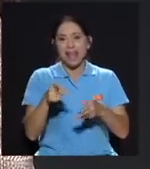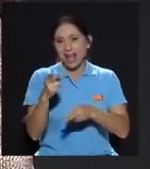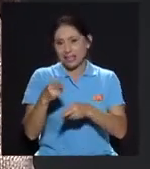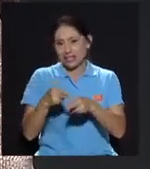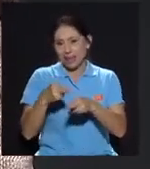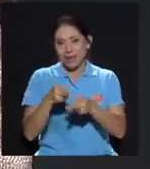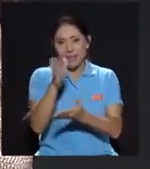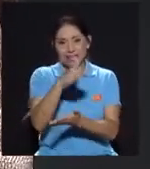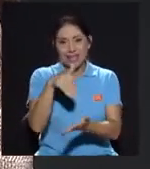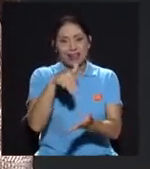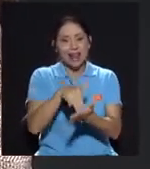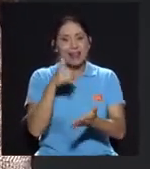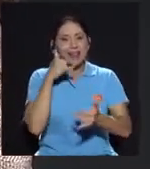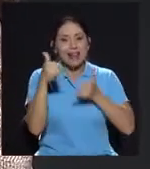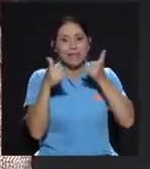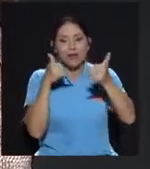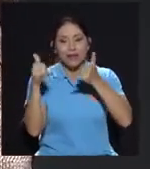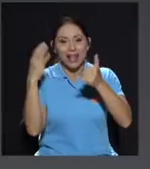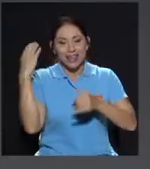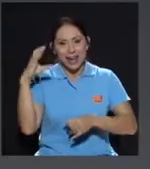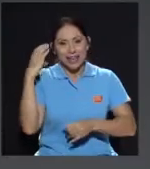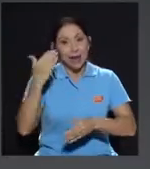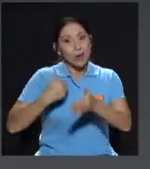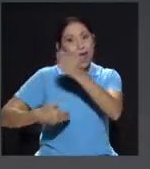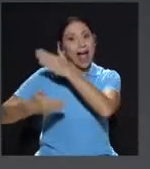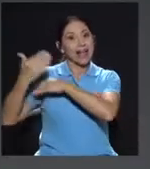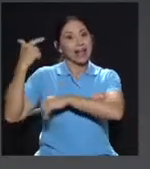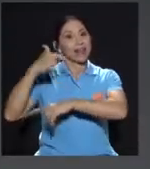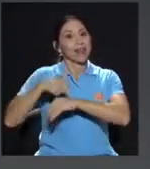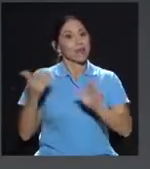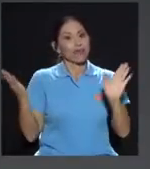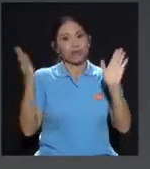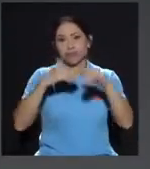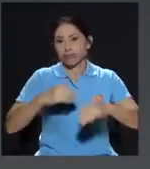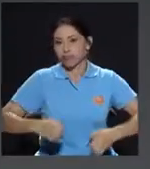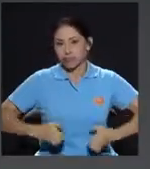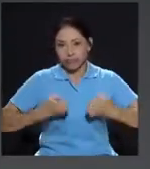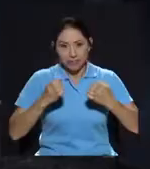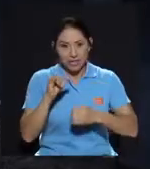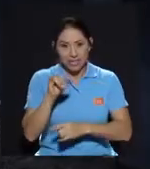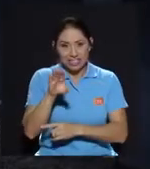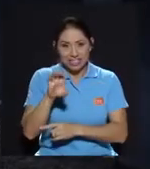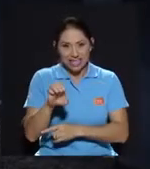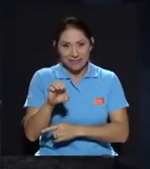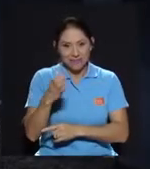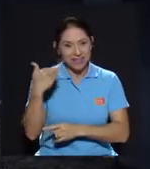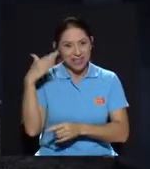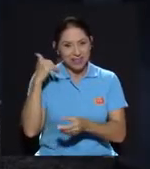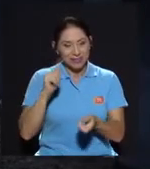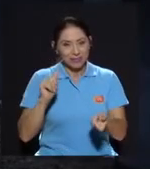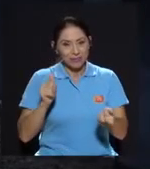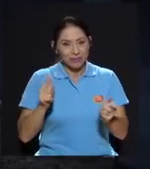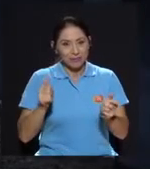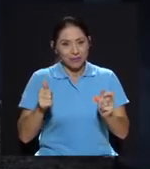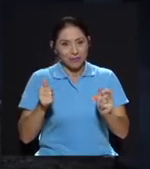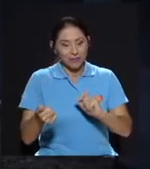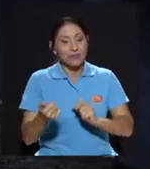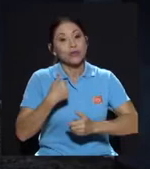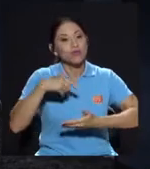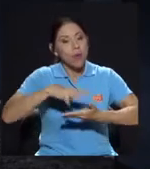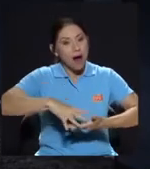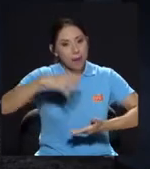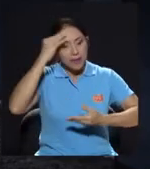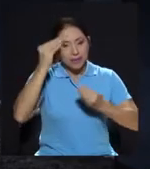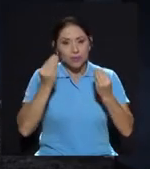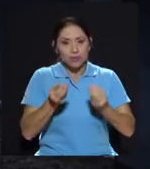de cartago que en aquellos tiempos todavía no existía el hice apenas estaba transformando y realmente aprendí muchas cosas